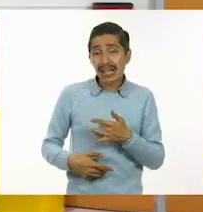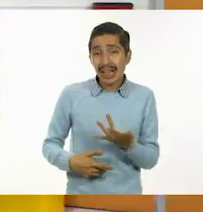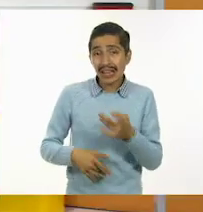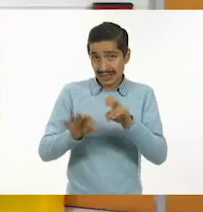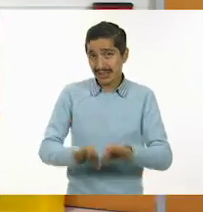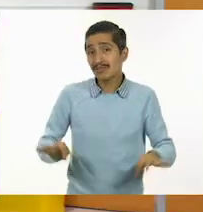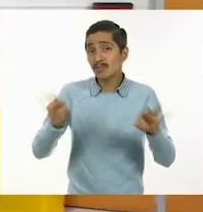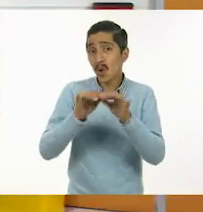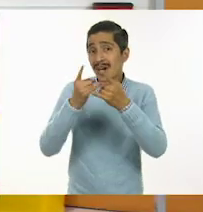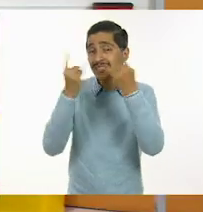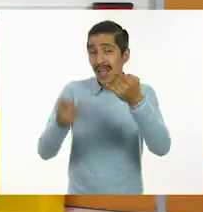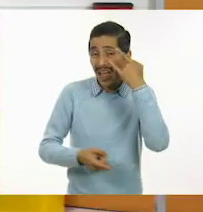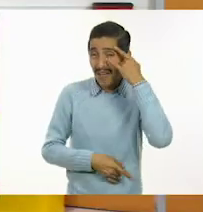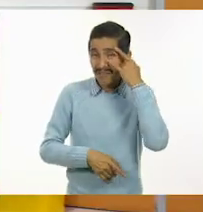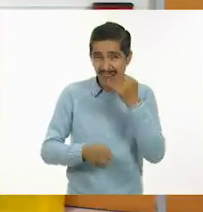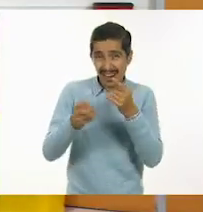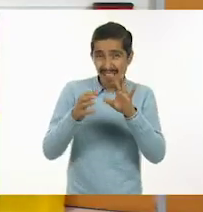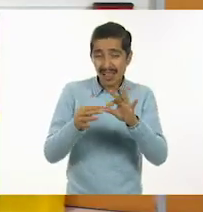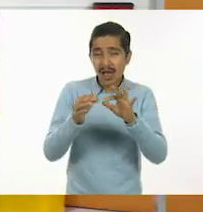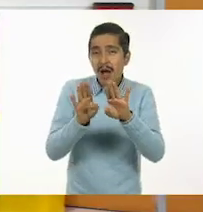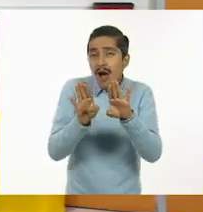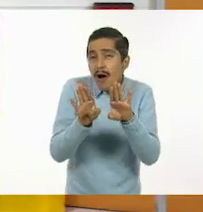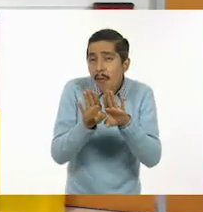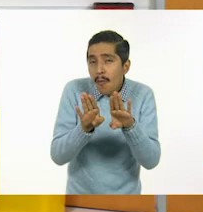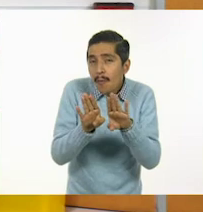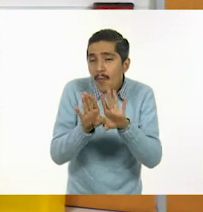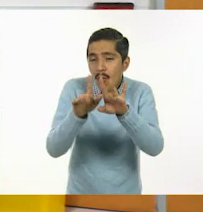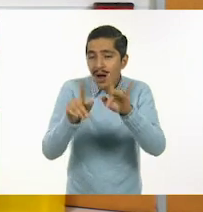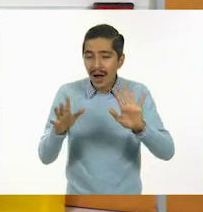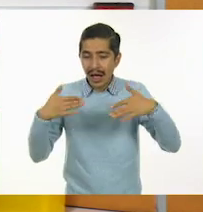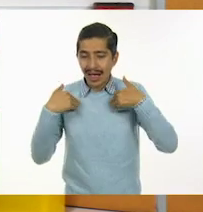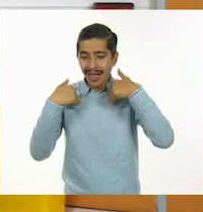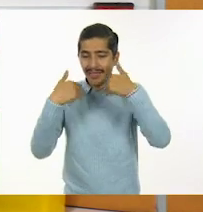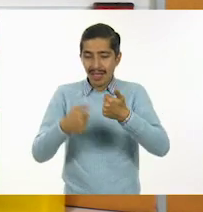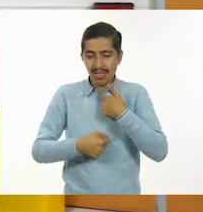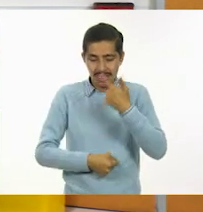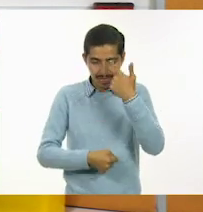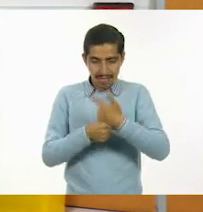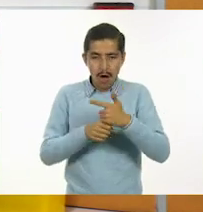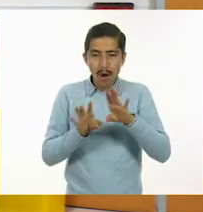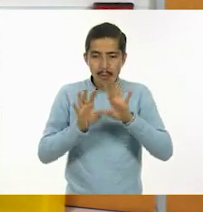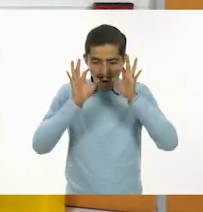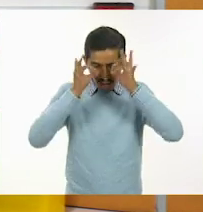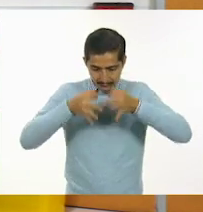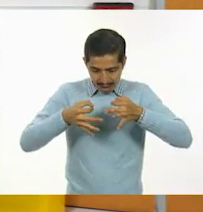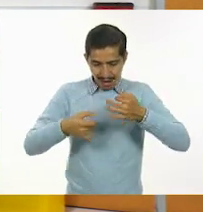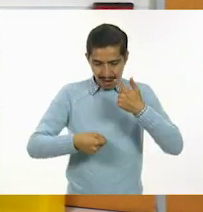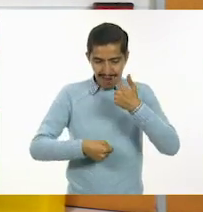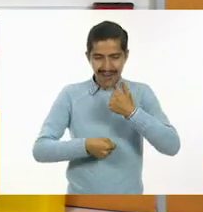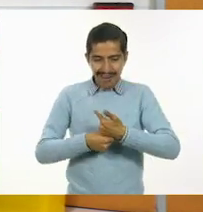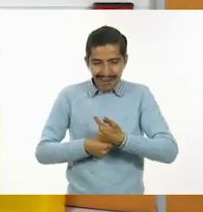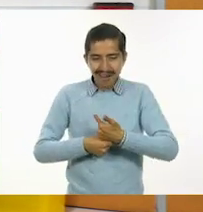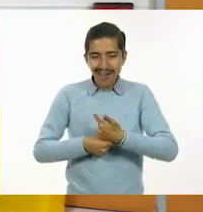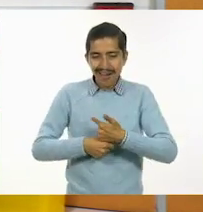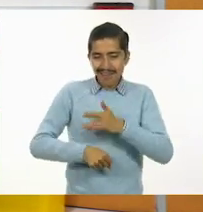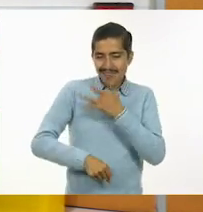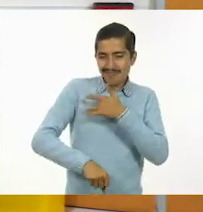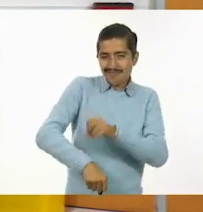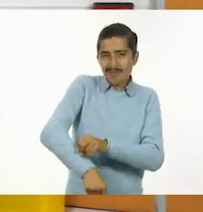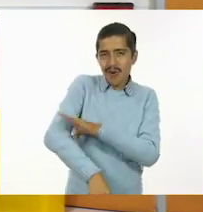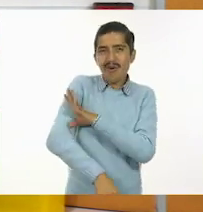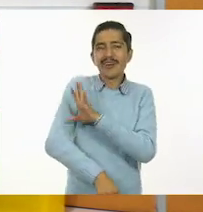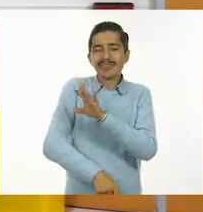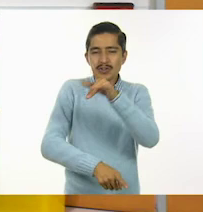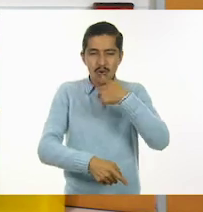La historia de Henry, que es un ejemplo de cómo el entender nuestras emociones nos puede hacer, en primer lugar, conocernos